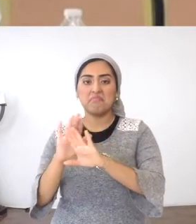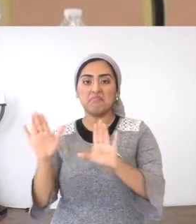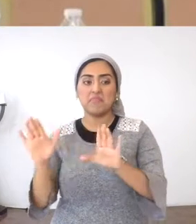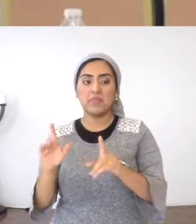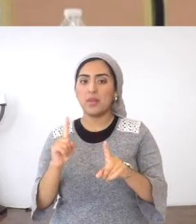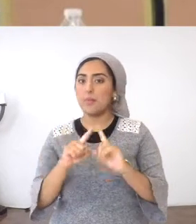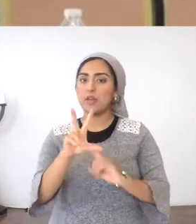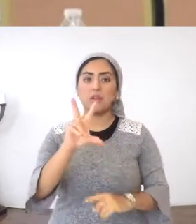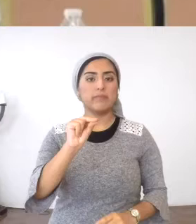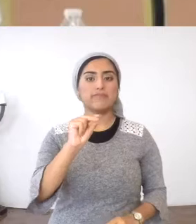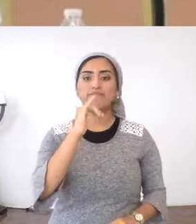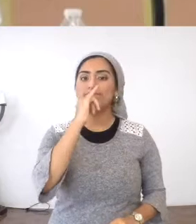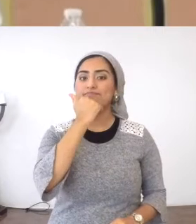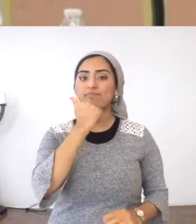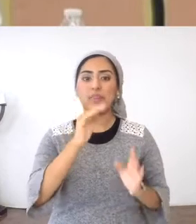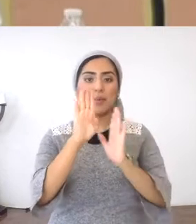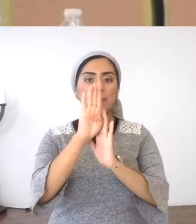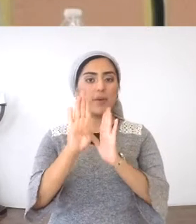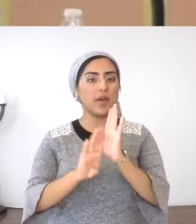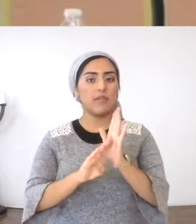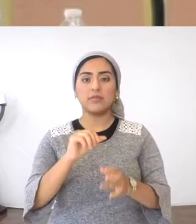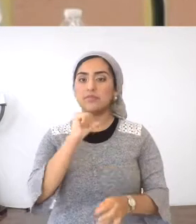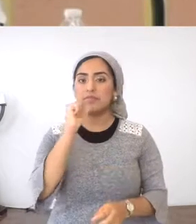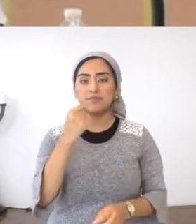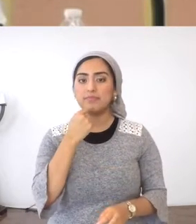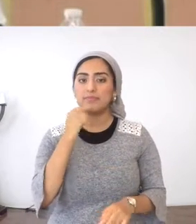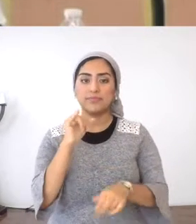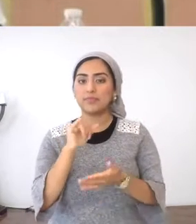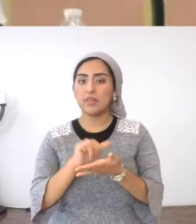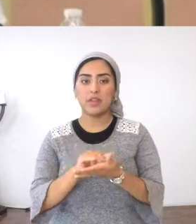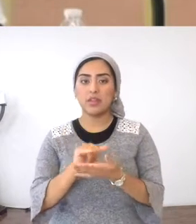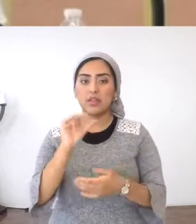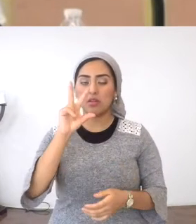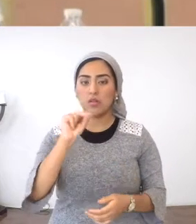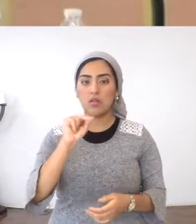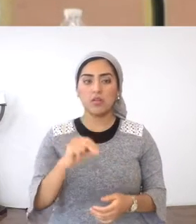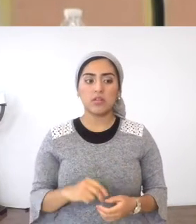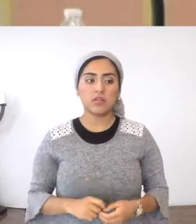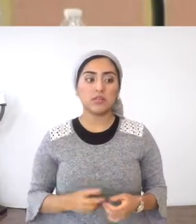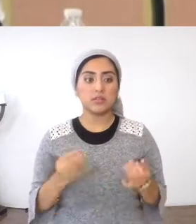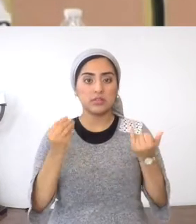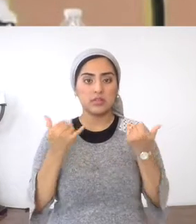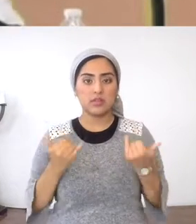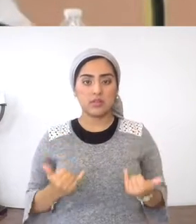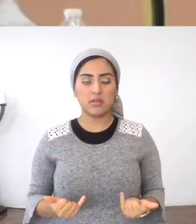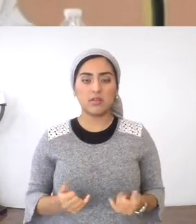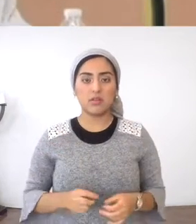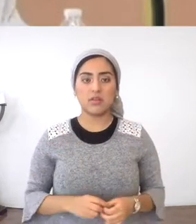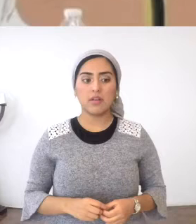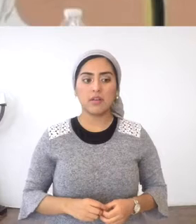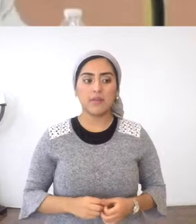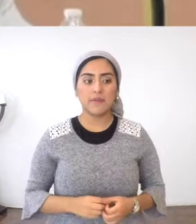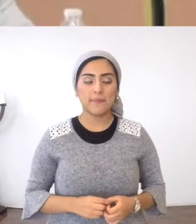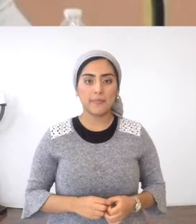leyes Nada más Pero no La Biblia No habla eso La Biblia No habla eso Ahora